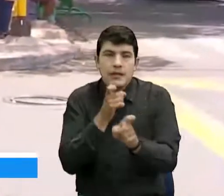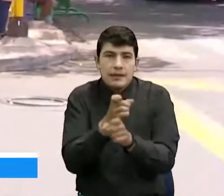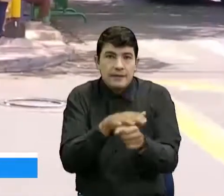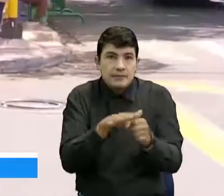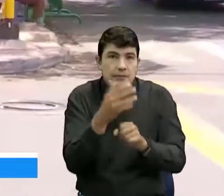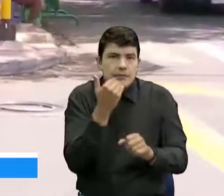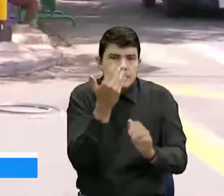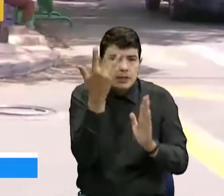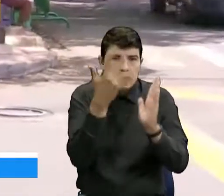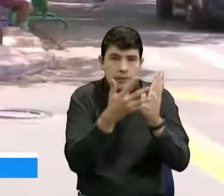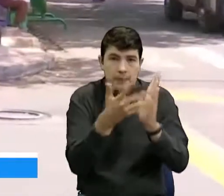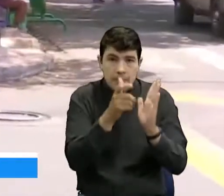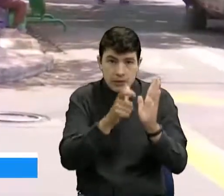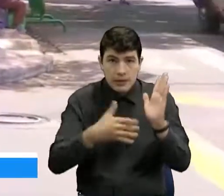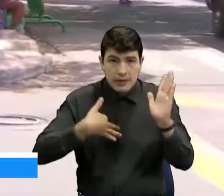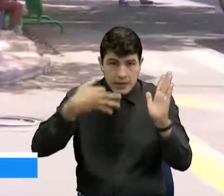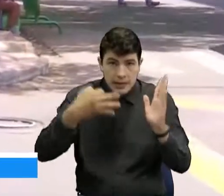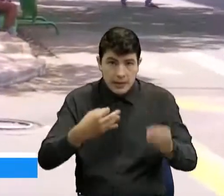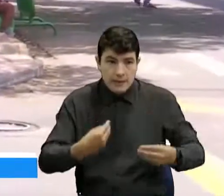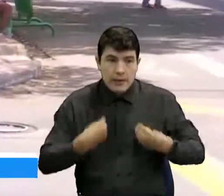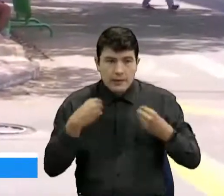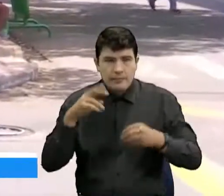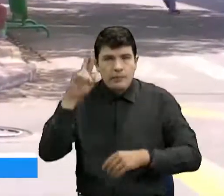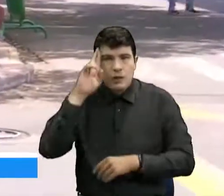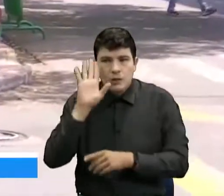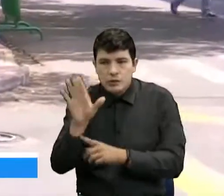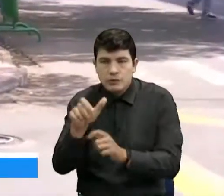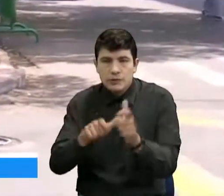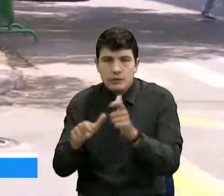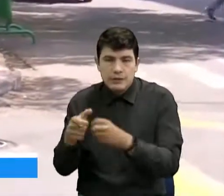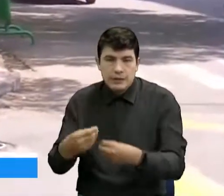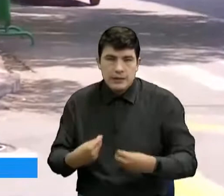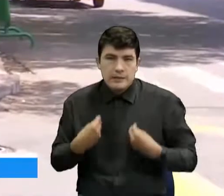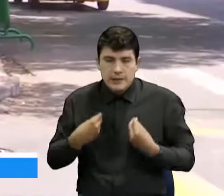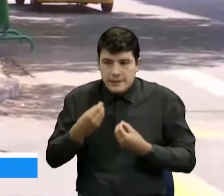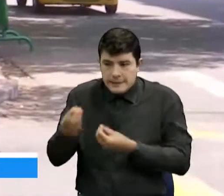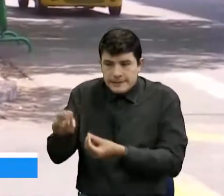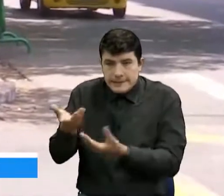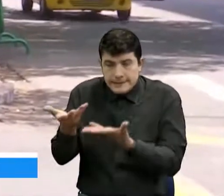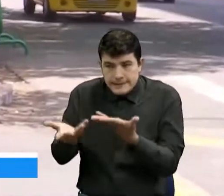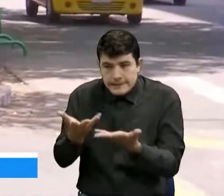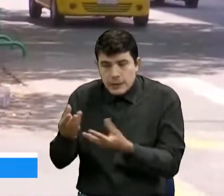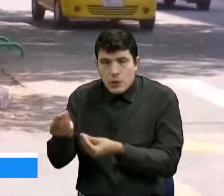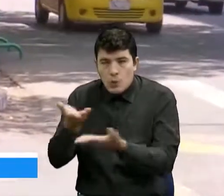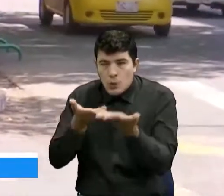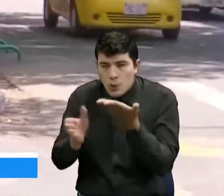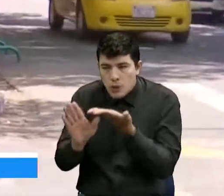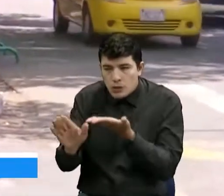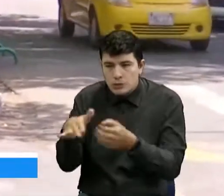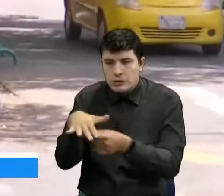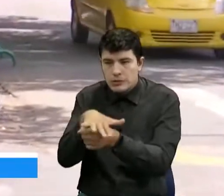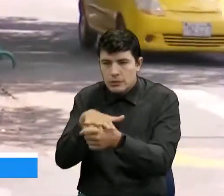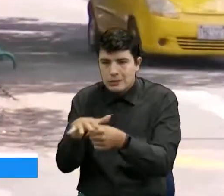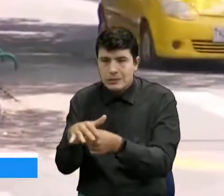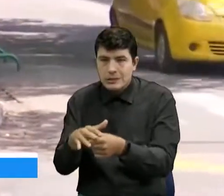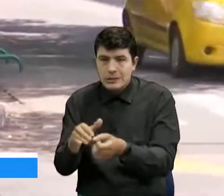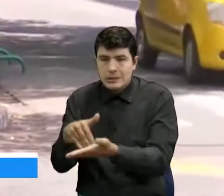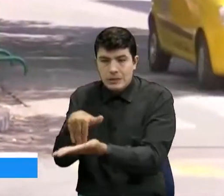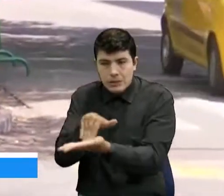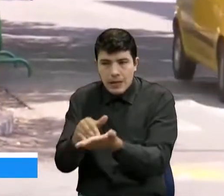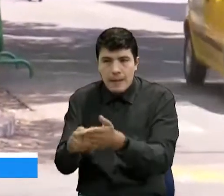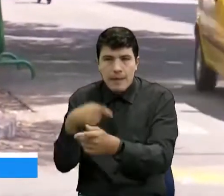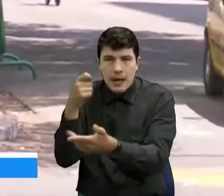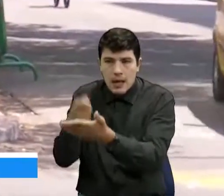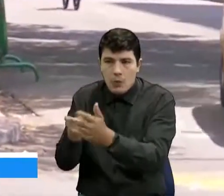pueda subsistir de una manera digna. Por eso es que ellos viven en condiciones, digamos, muy vulnerables, pagando arriendo, no